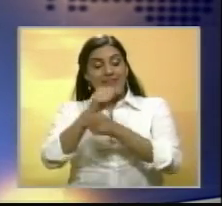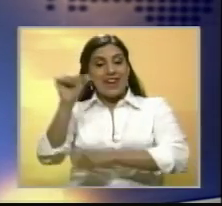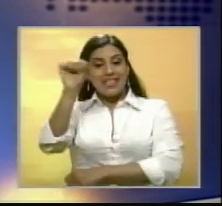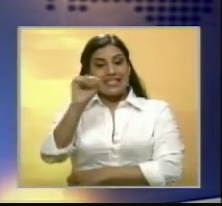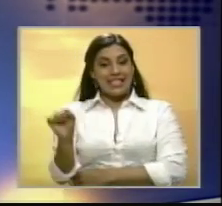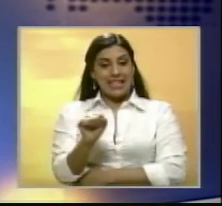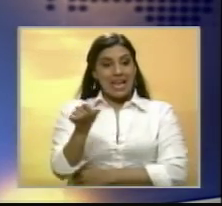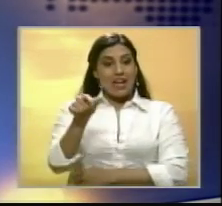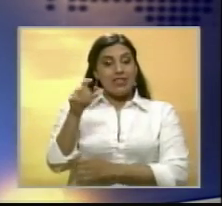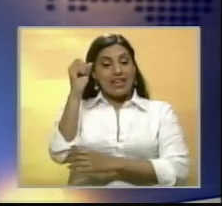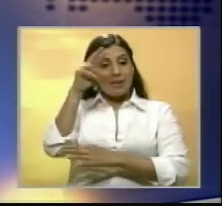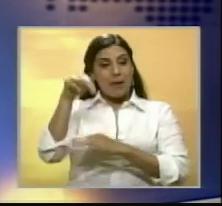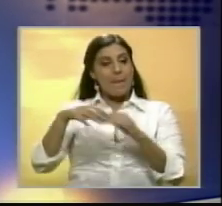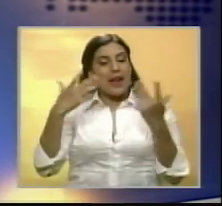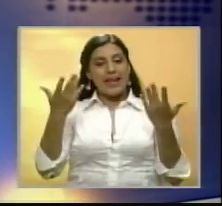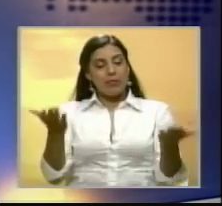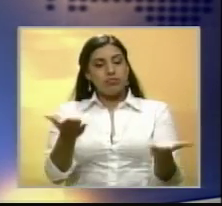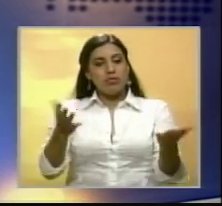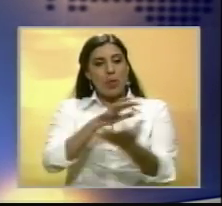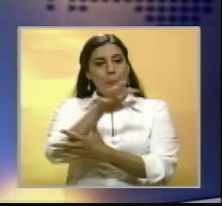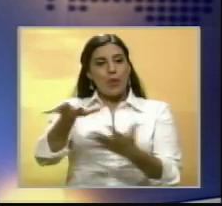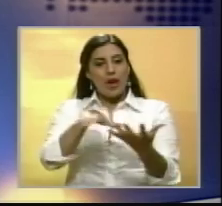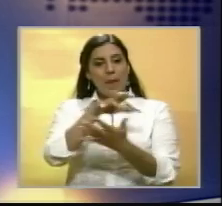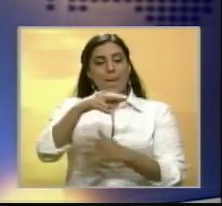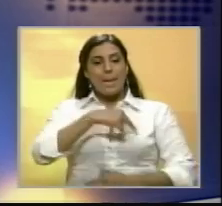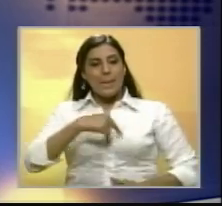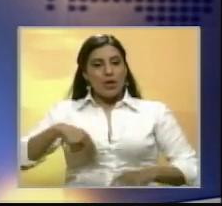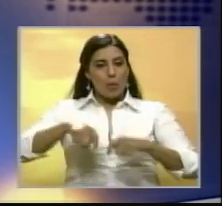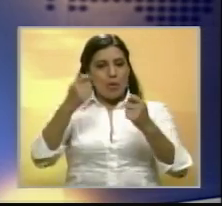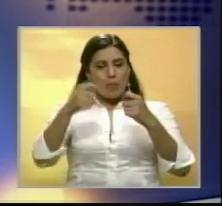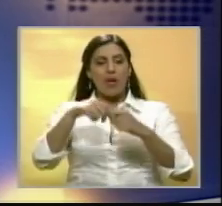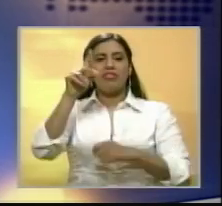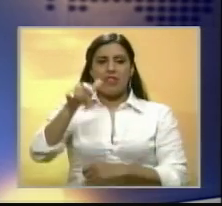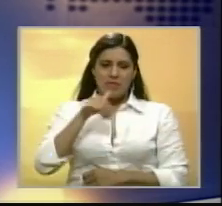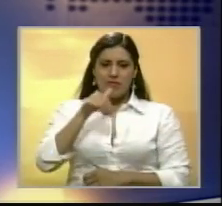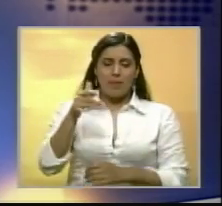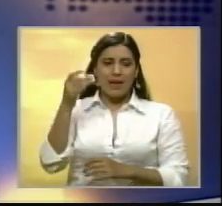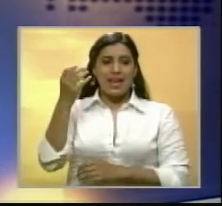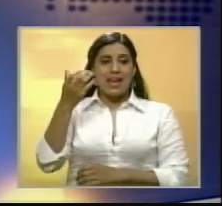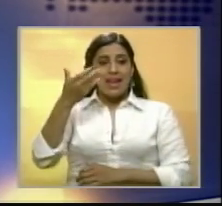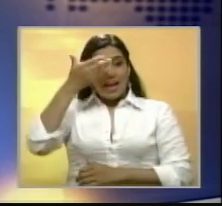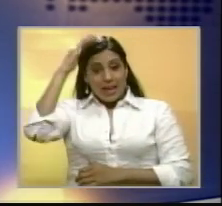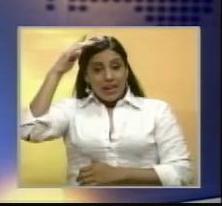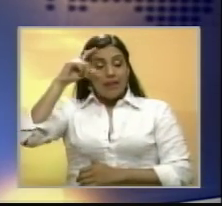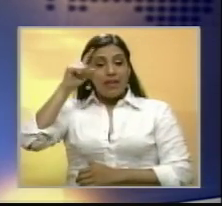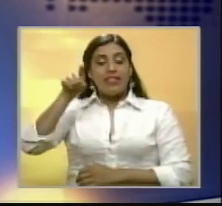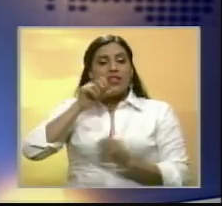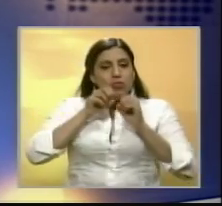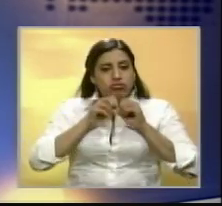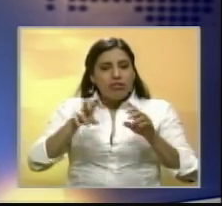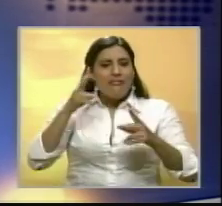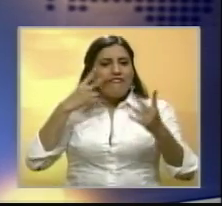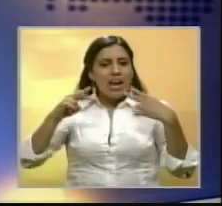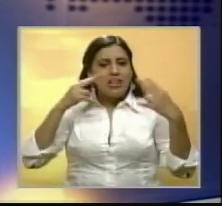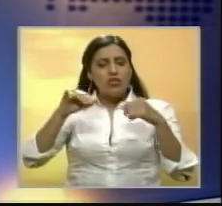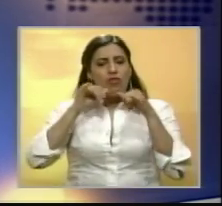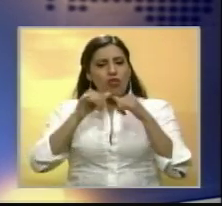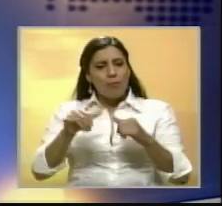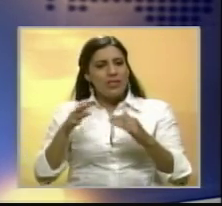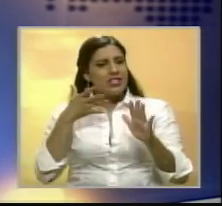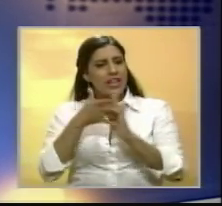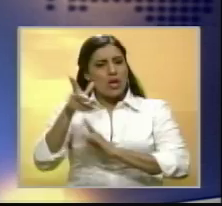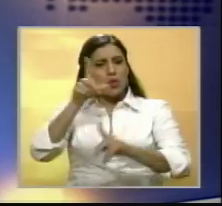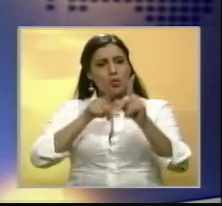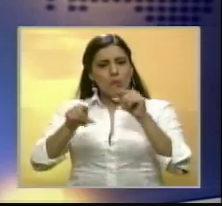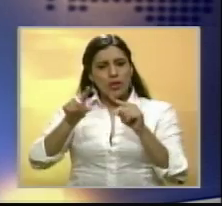sindicales de esta entidad para promover actividades delictivas. Asimismo, dijo que el parlamentario está difundiendo falsa información a través de su